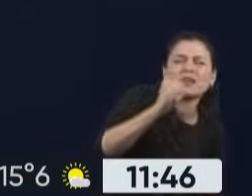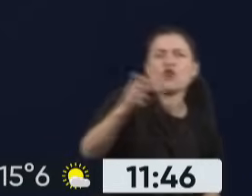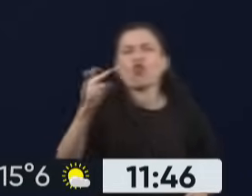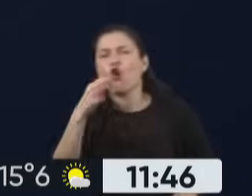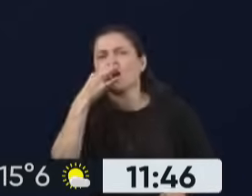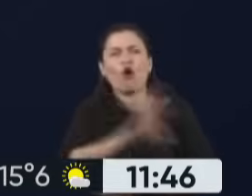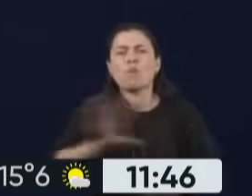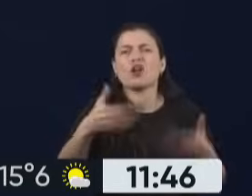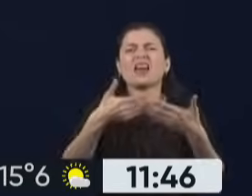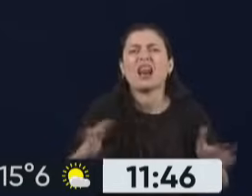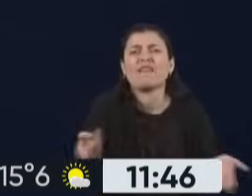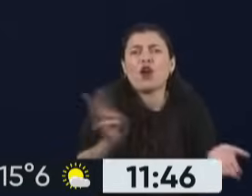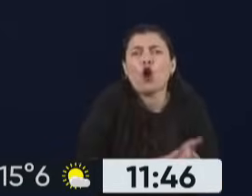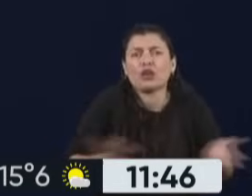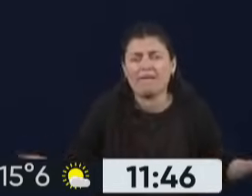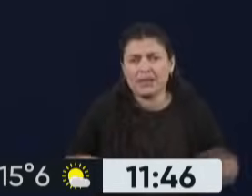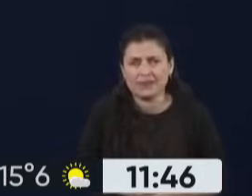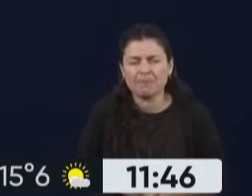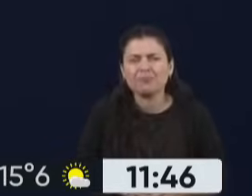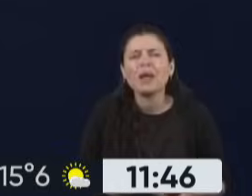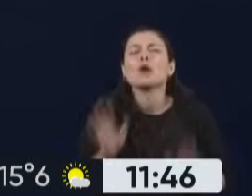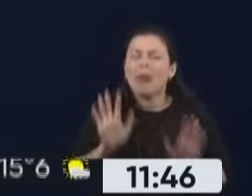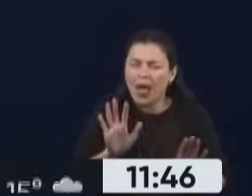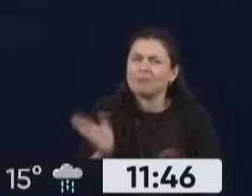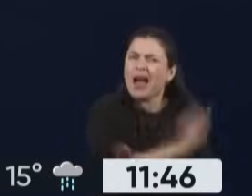25 años. Ahora, ¿cómo llegamos a esta situación?